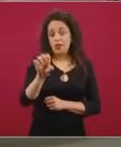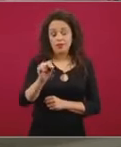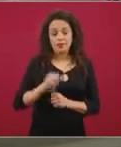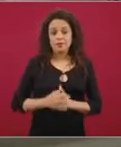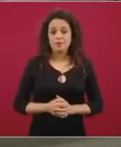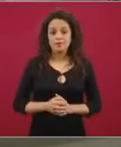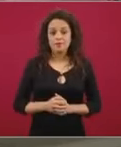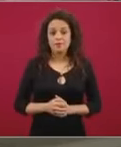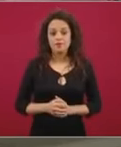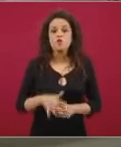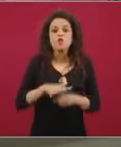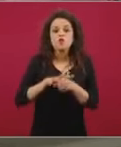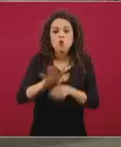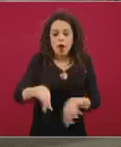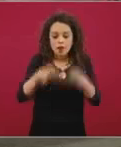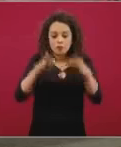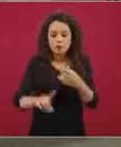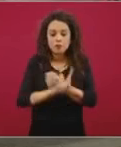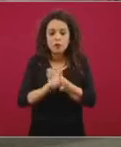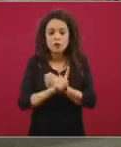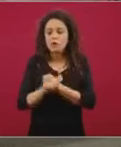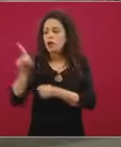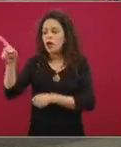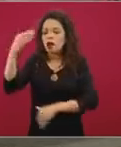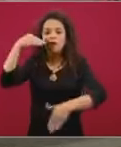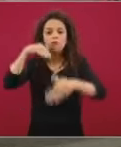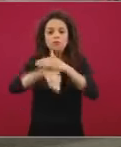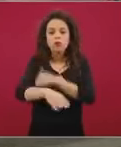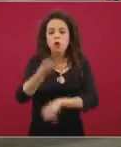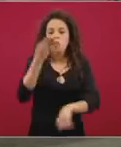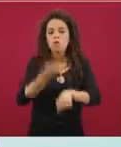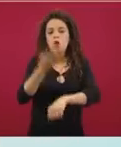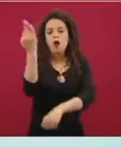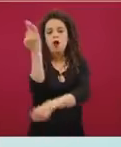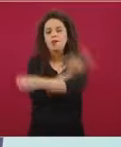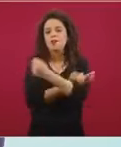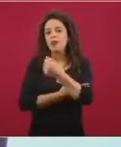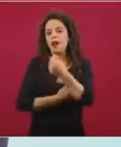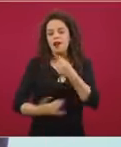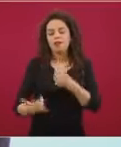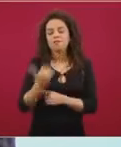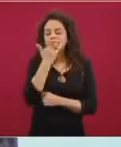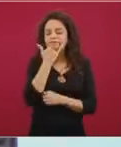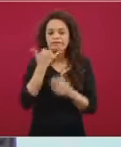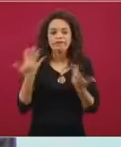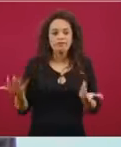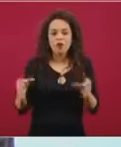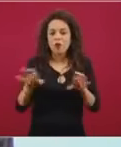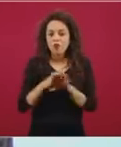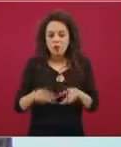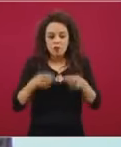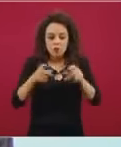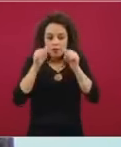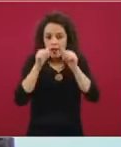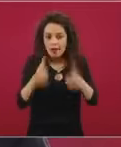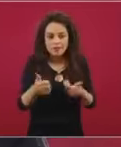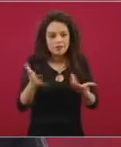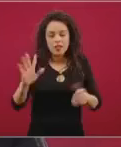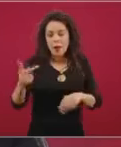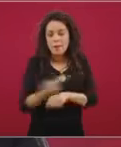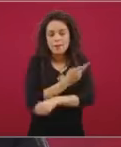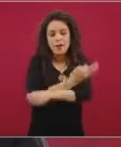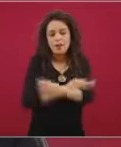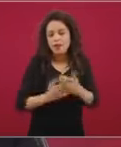es que llegó demasiado tarde y ya había muy pocas oportunidades para tratar a la persona. Y reitero, lo hemos dicho muchas